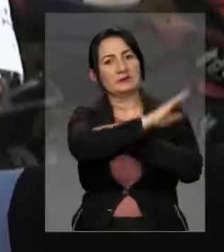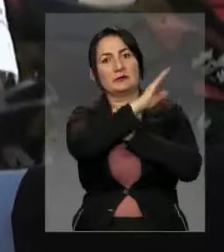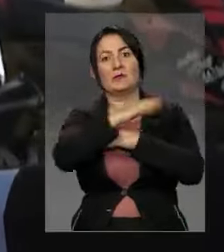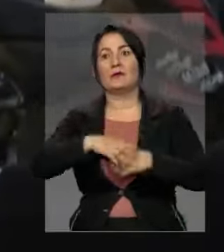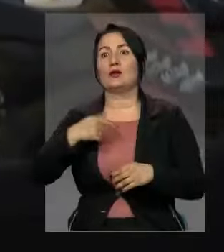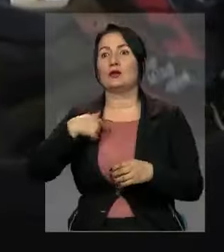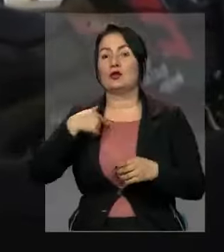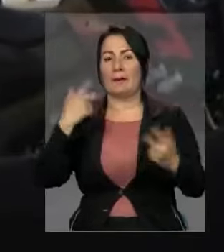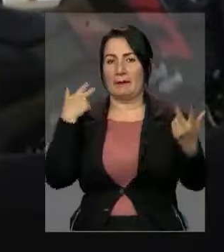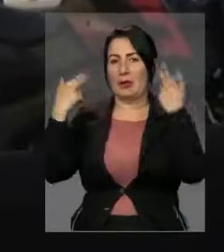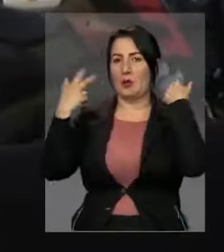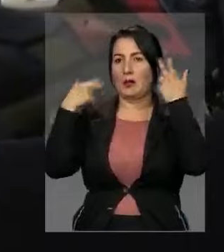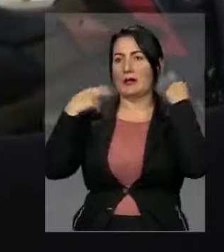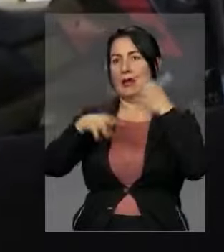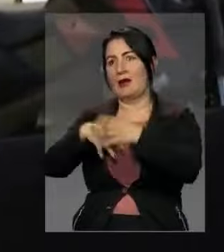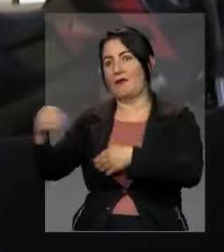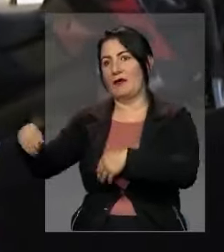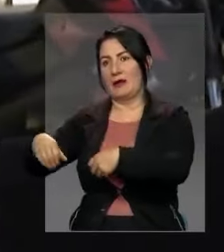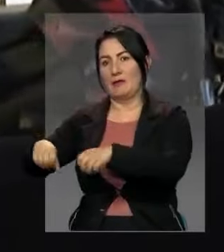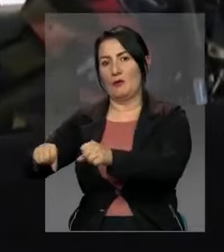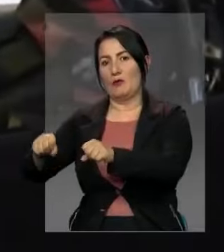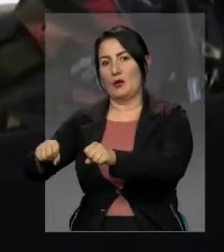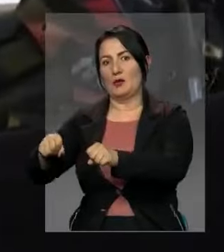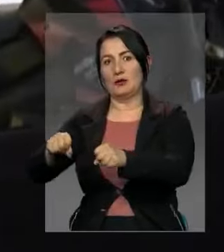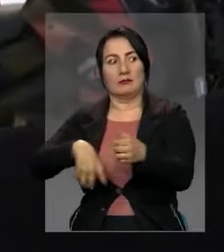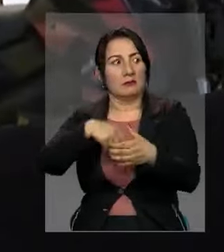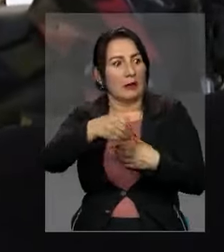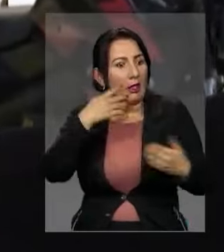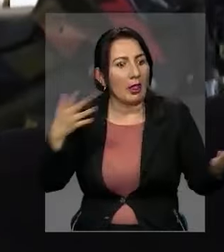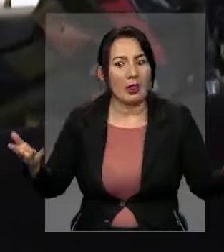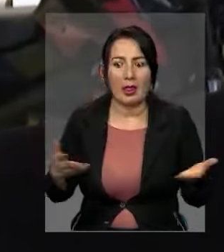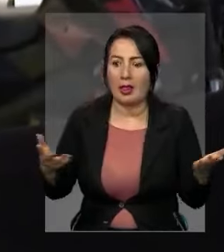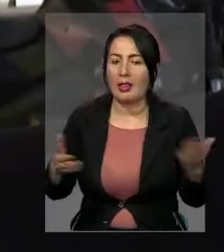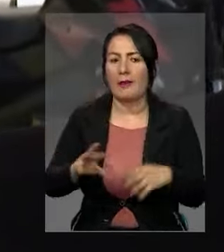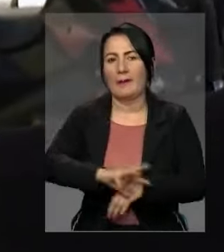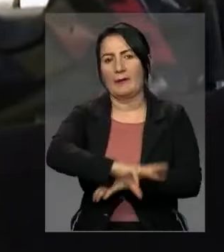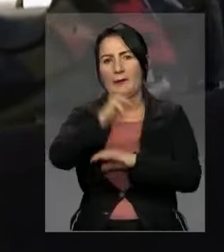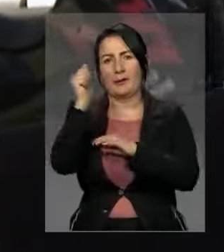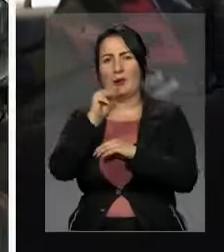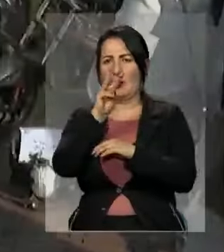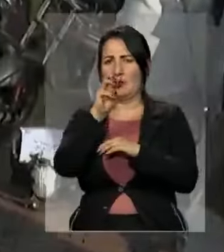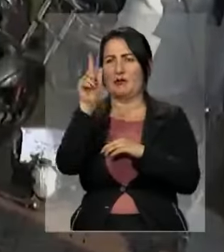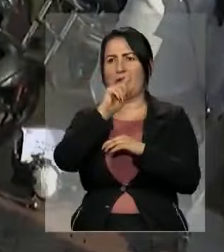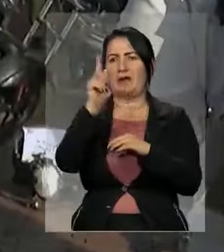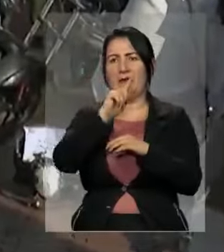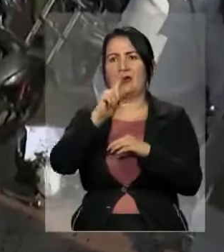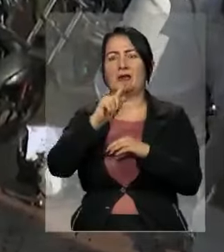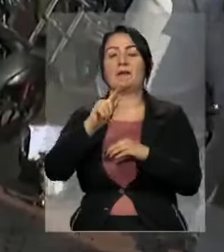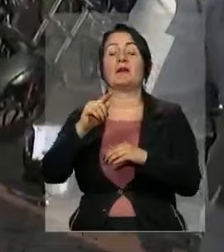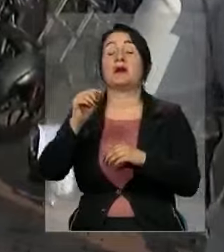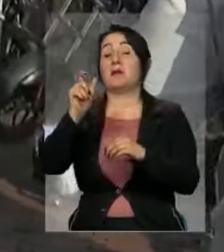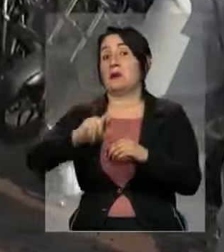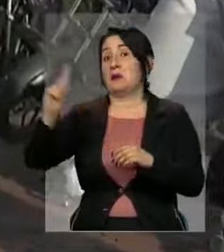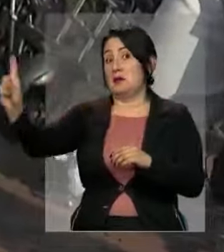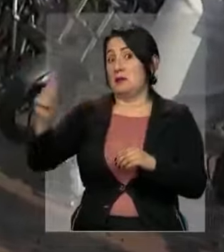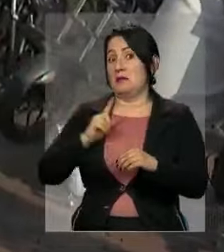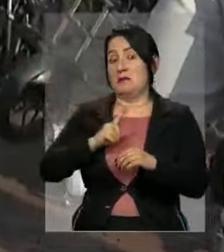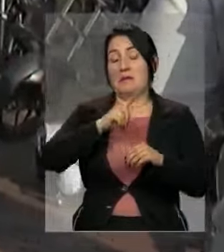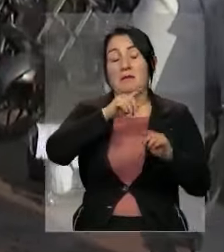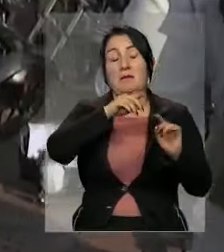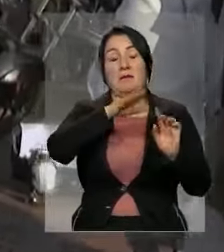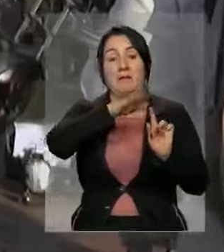la peluquería, dejé la moto afuera y pues al momento de salir ya no la encontré, eso fue como el 8 de febrero. Entró un personaje al parqueadero